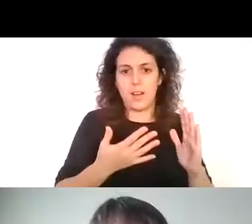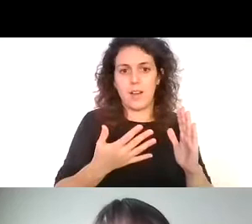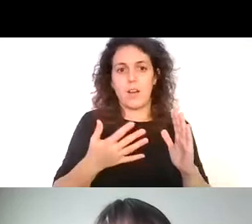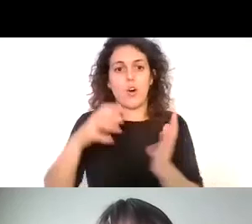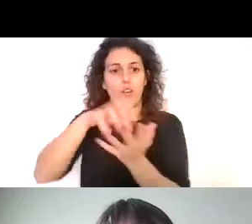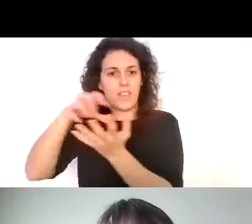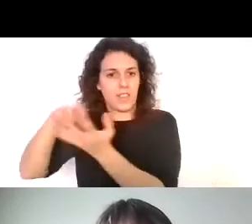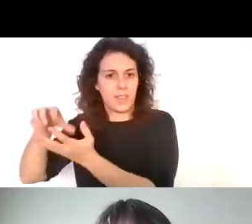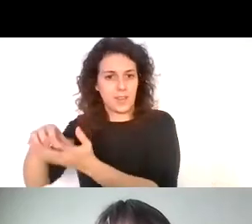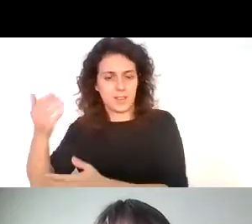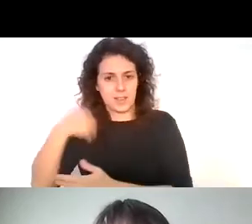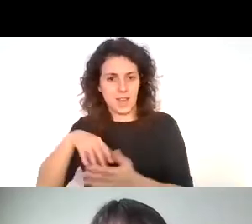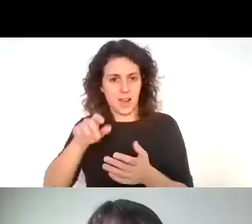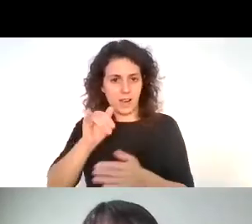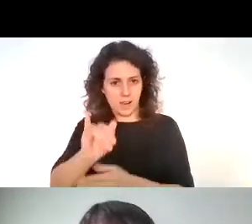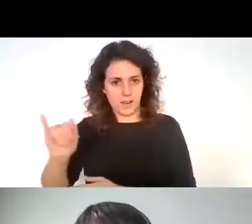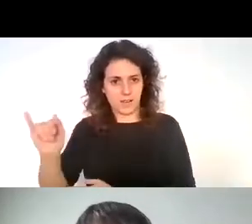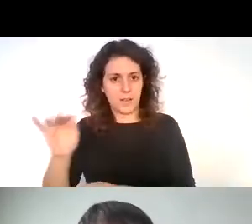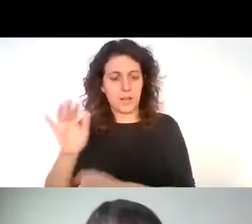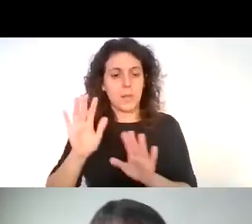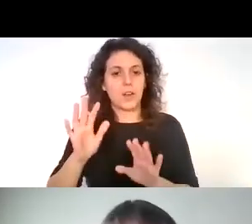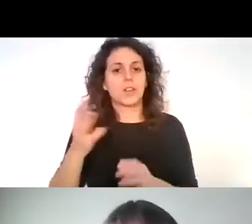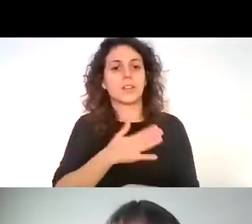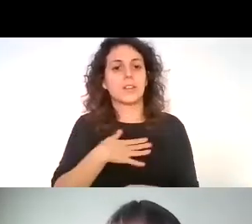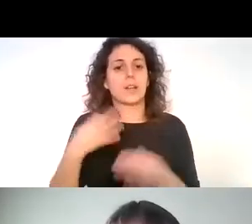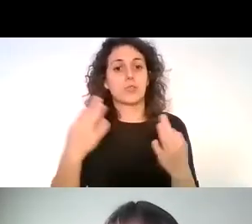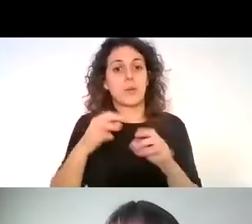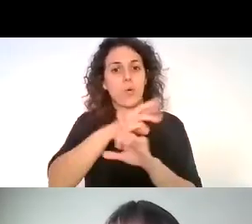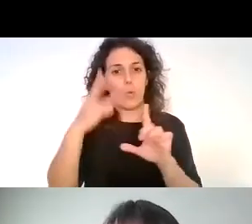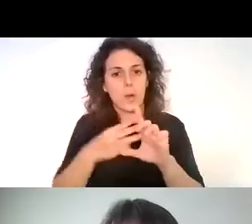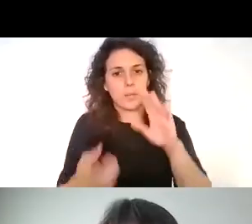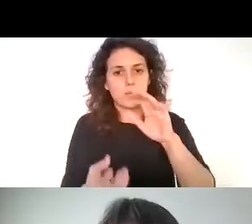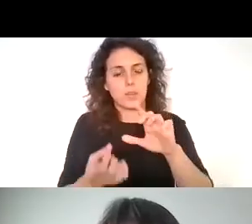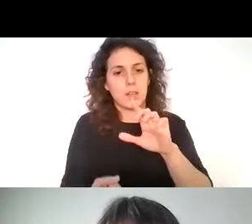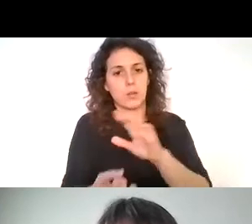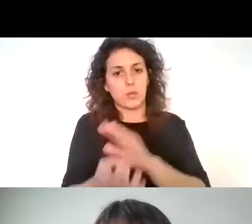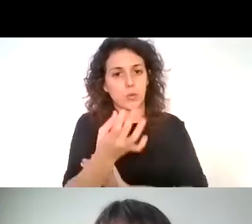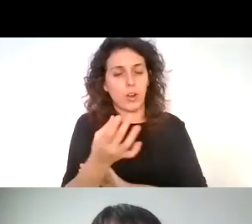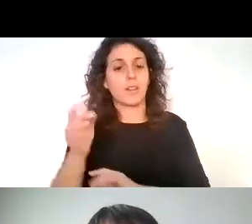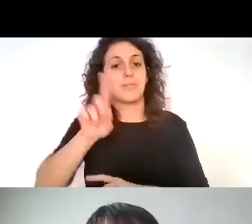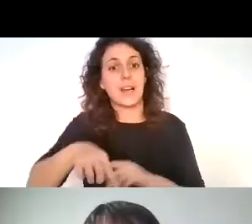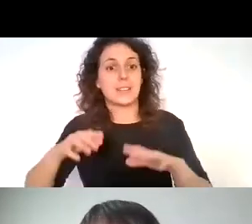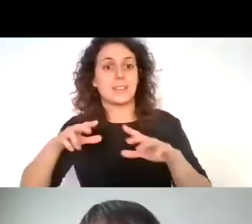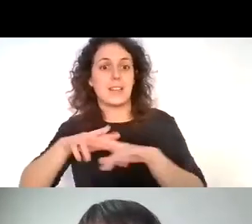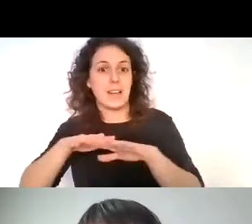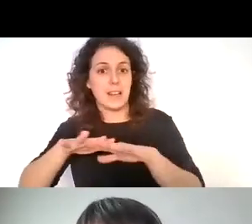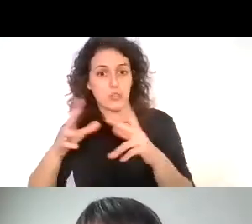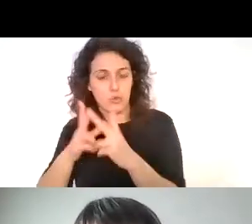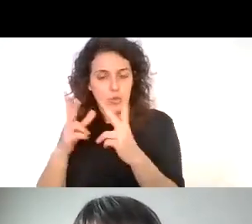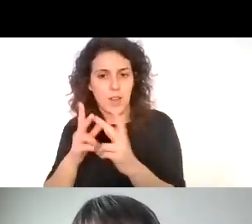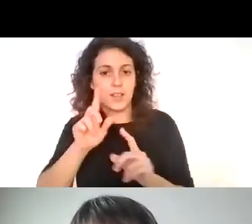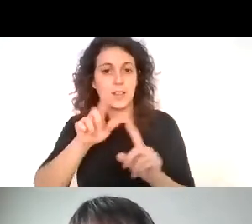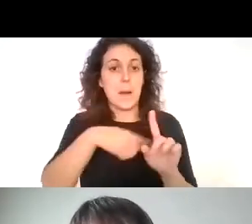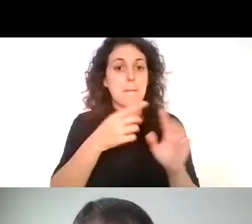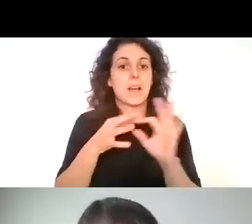oficinas, pero sí que lo vamos a implementar también con la web, redes sociales y además también con los vínculos